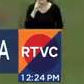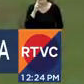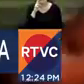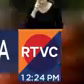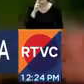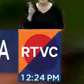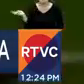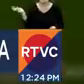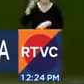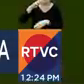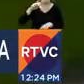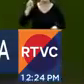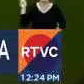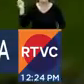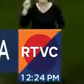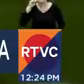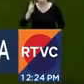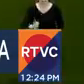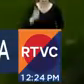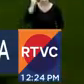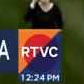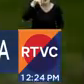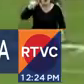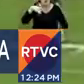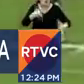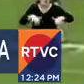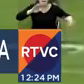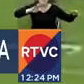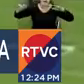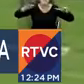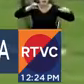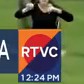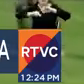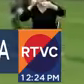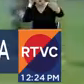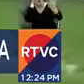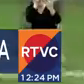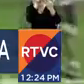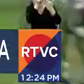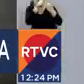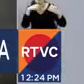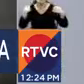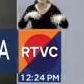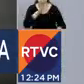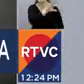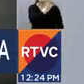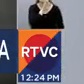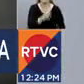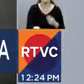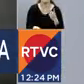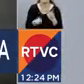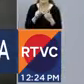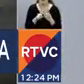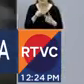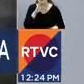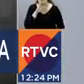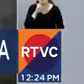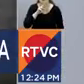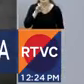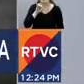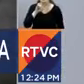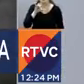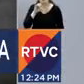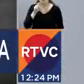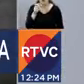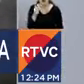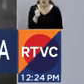el primero en jugar como arquero líbero y en ser el máximo goleador. En la saga está Francisco Cobo Zuluaga, primer anotador de un